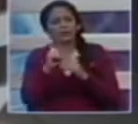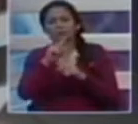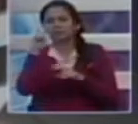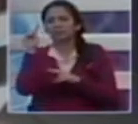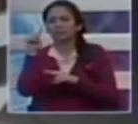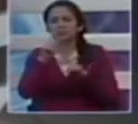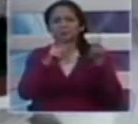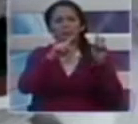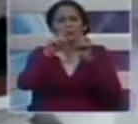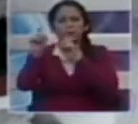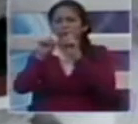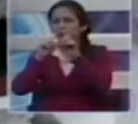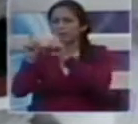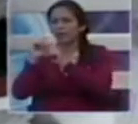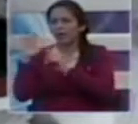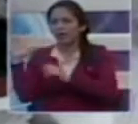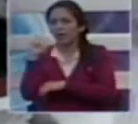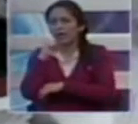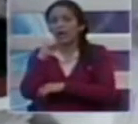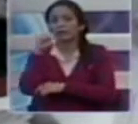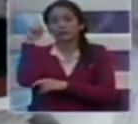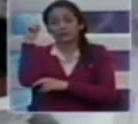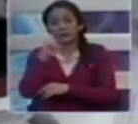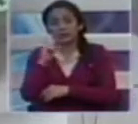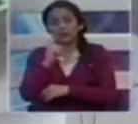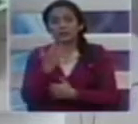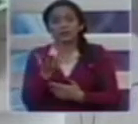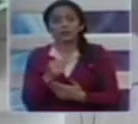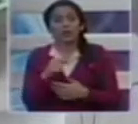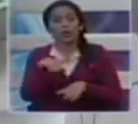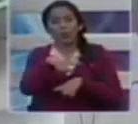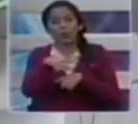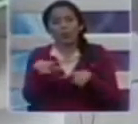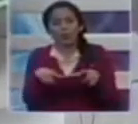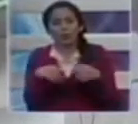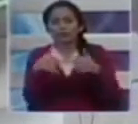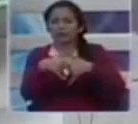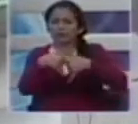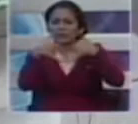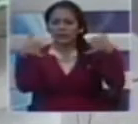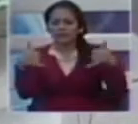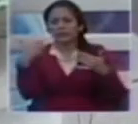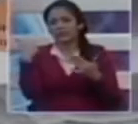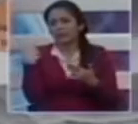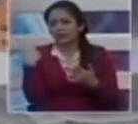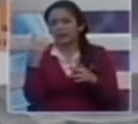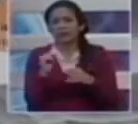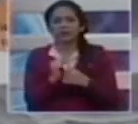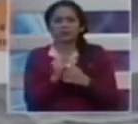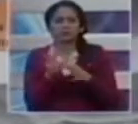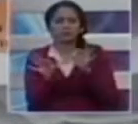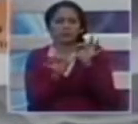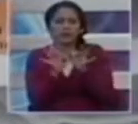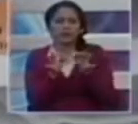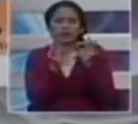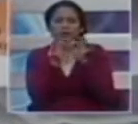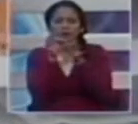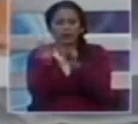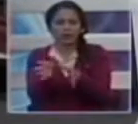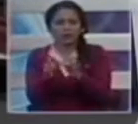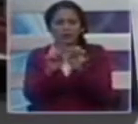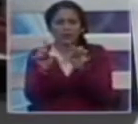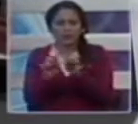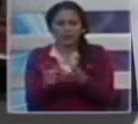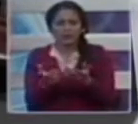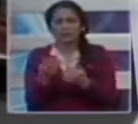de diferentes estilos para diferentes edades, desde un regalo, un cariño de